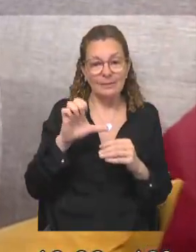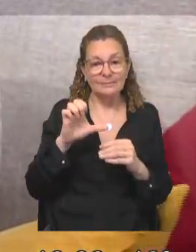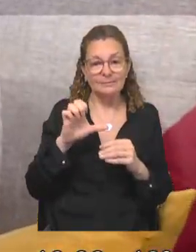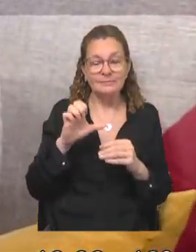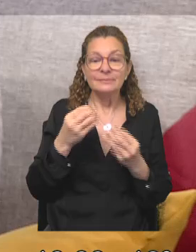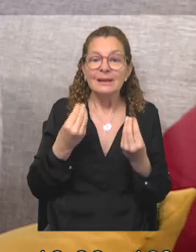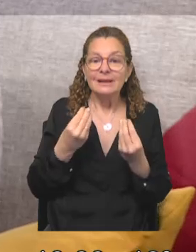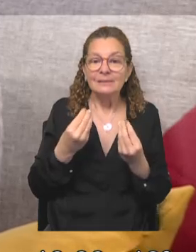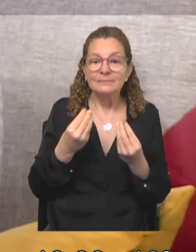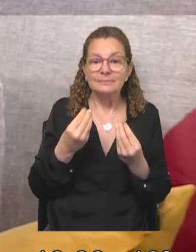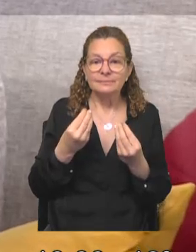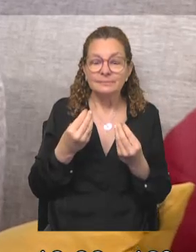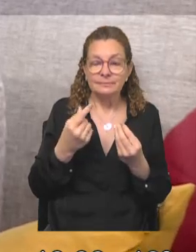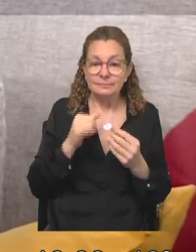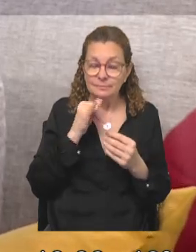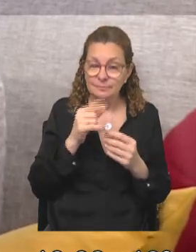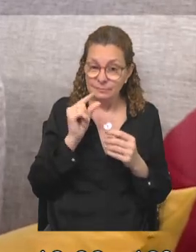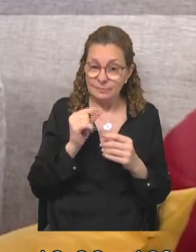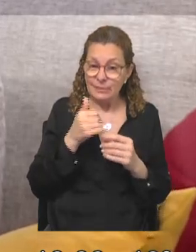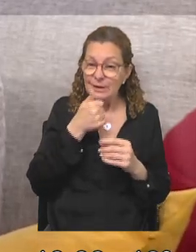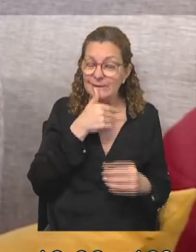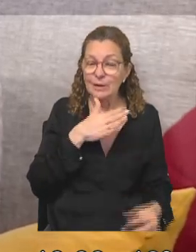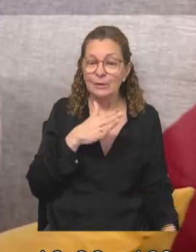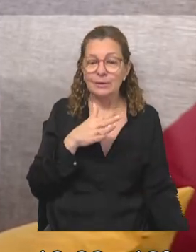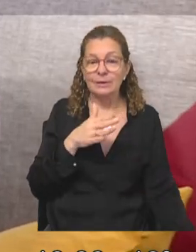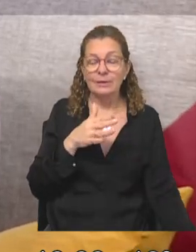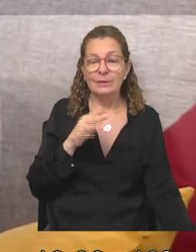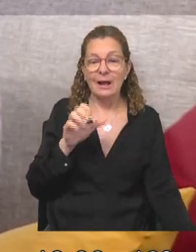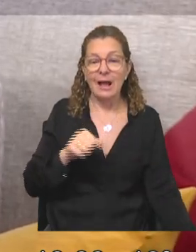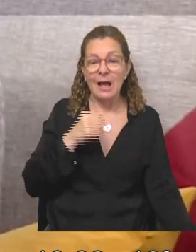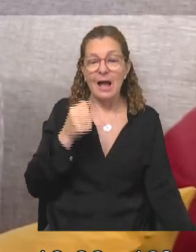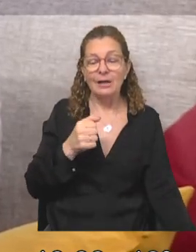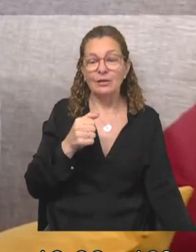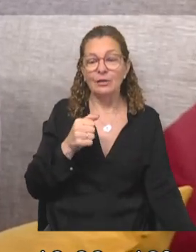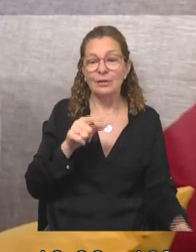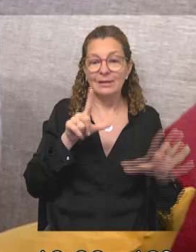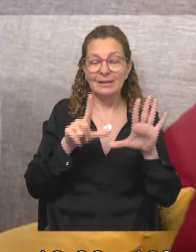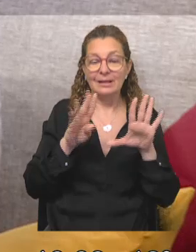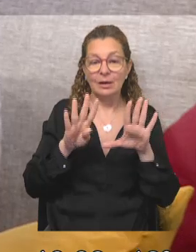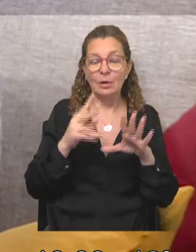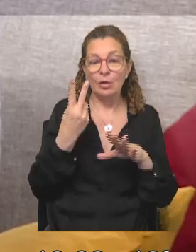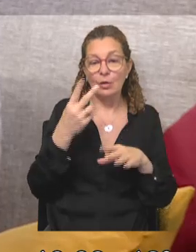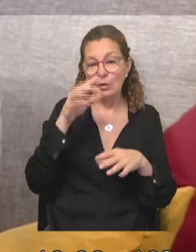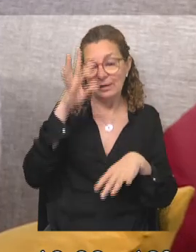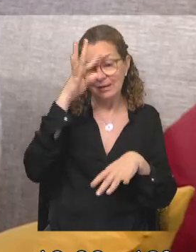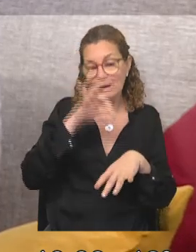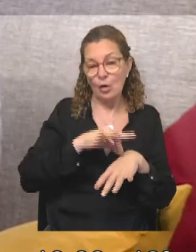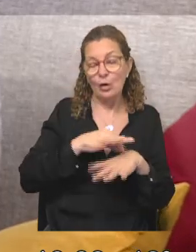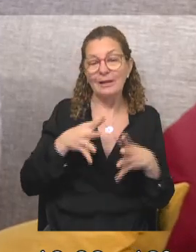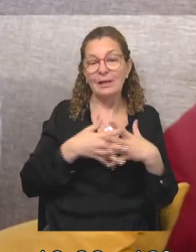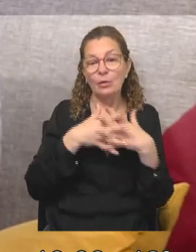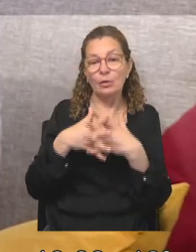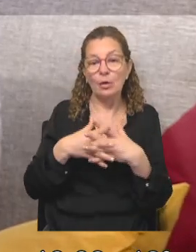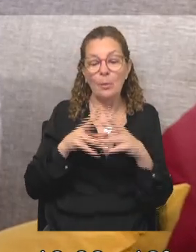Bueno, para contar mínimamente un poquito de historia, por el año 79, dos psicólogas estadounidenses se ponen